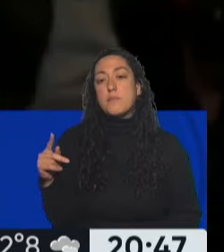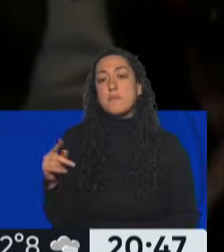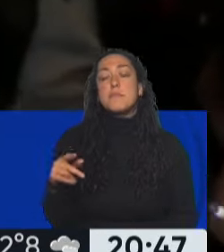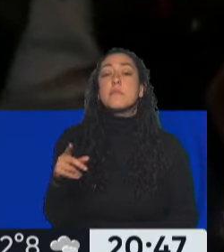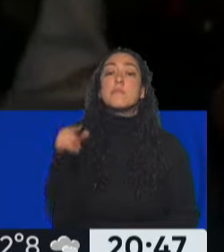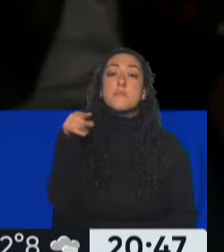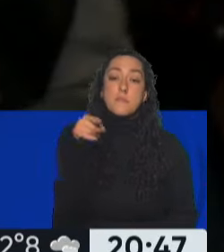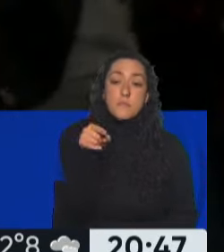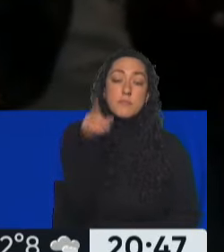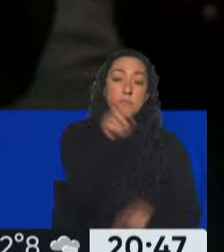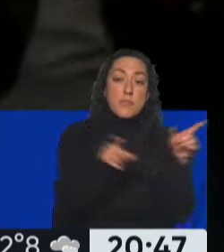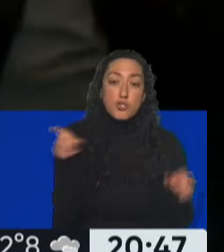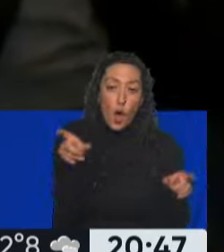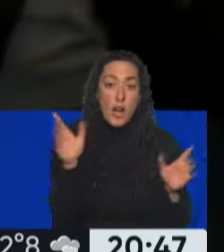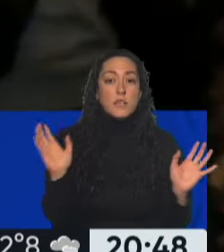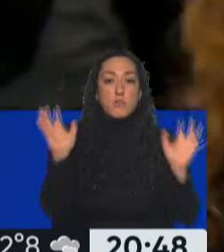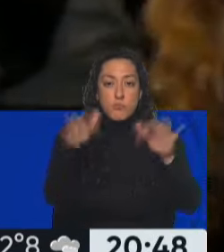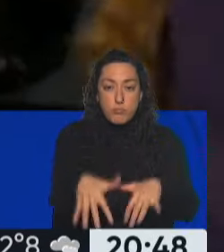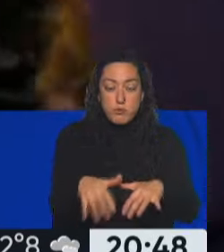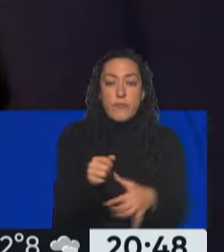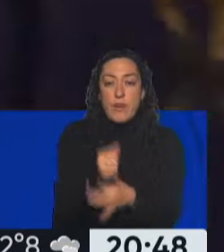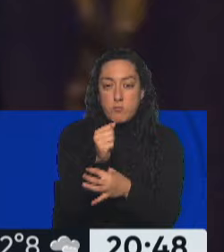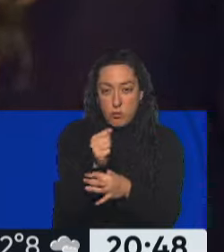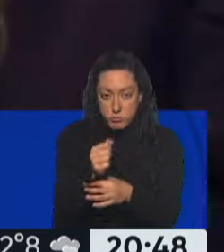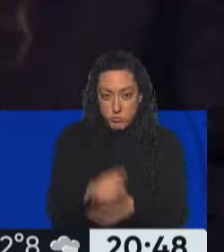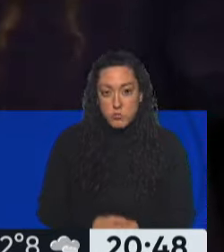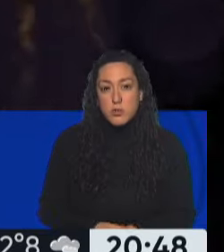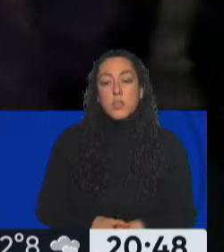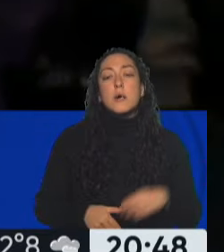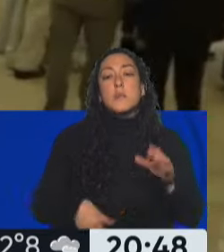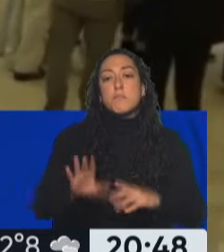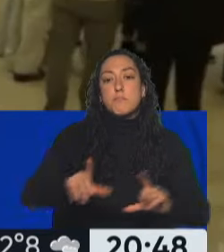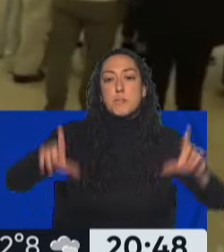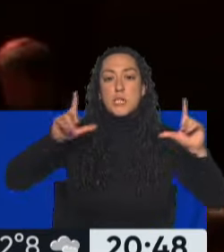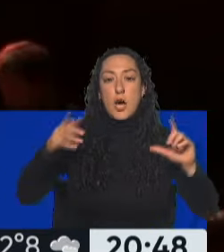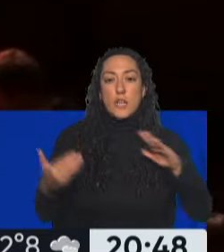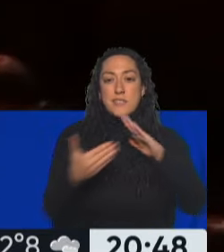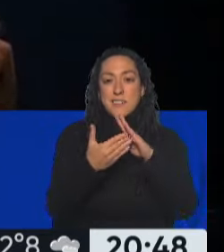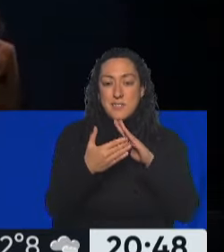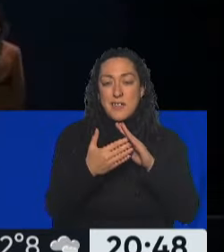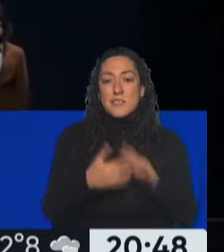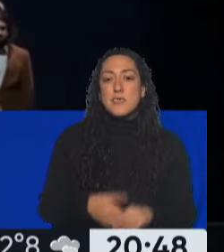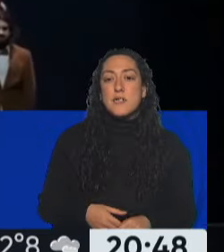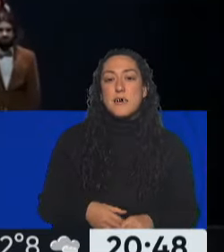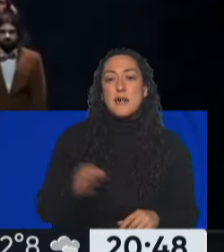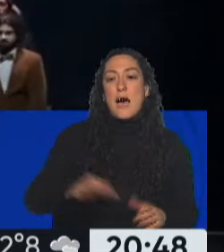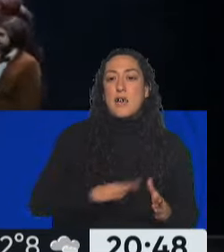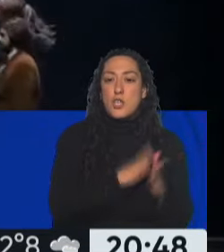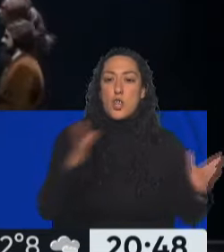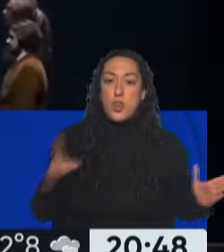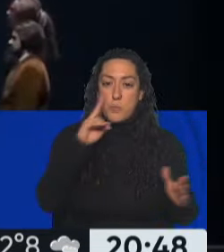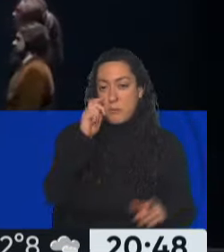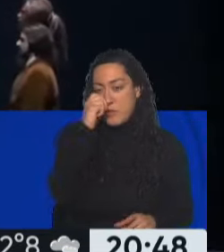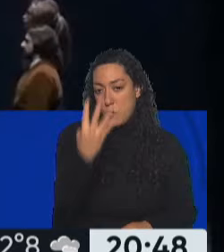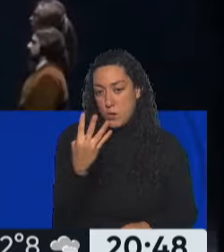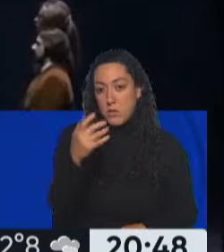que cuenta con la presencia de todas las personalidades que protagonizaron el teatro musical durante este año 2024.